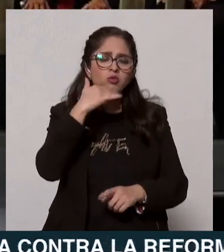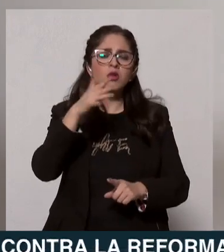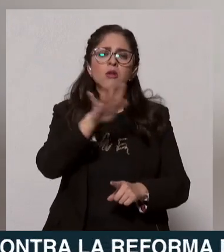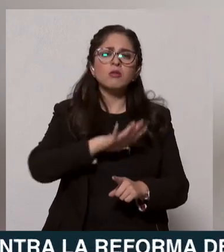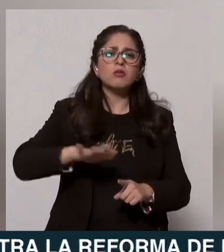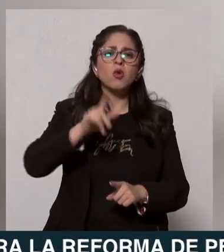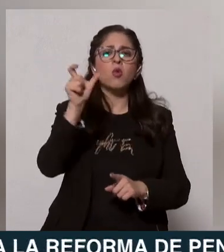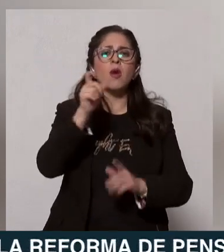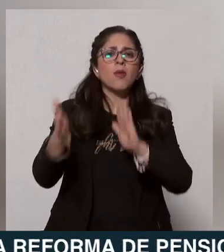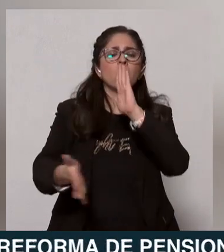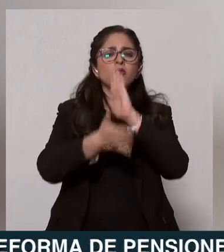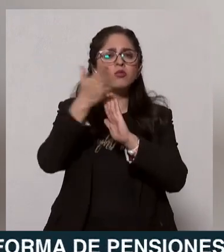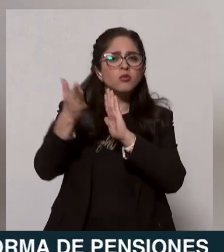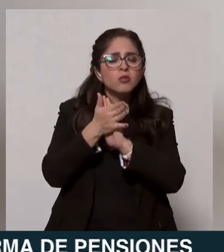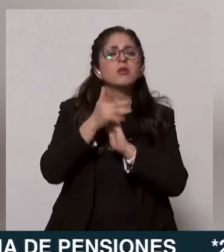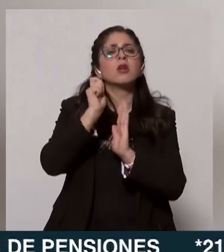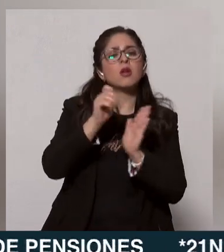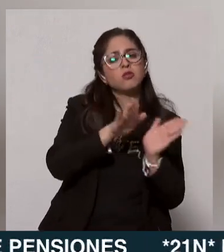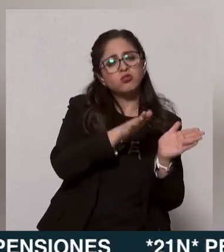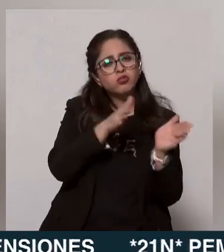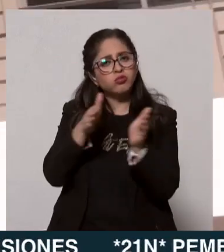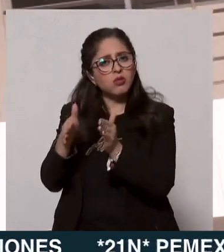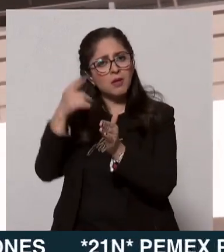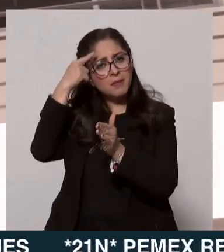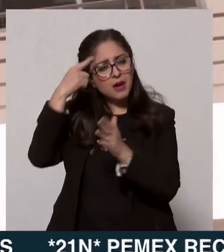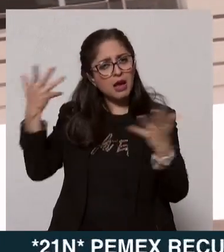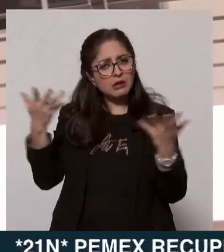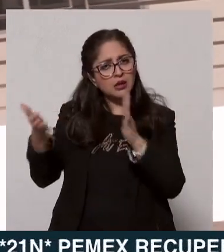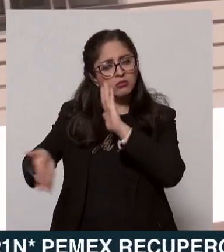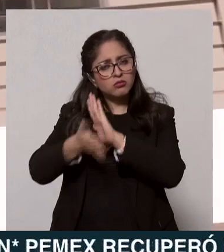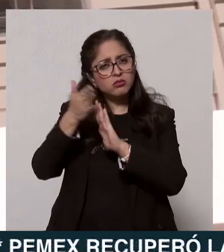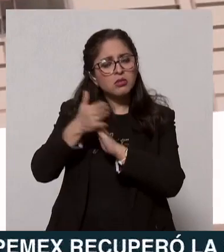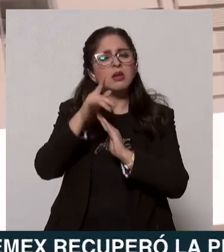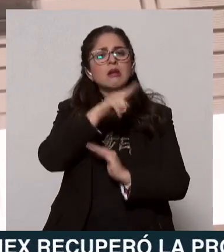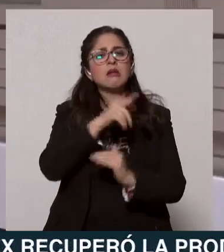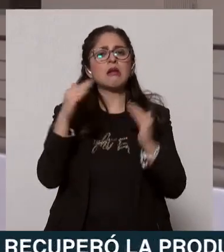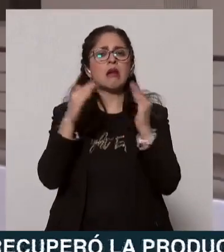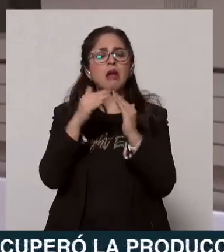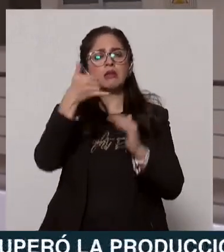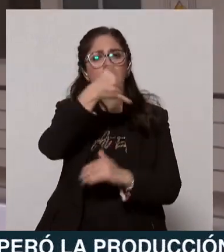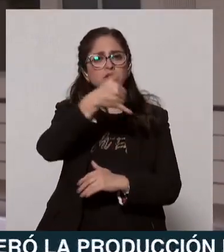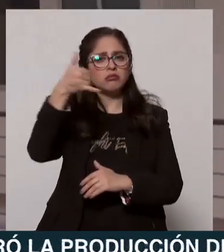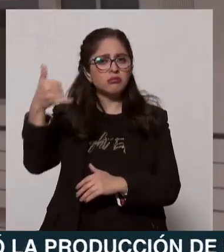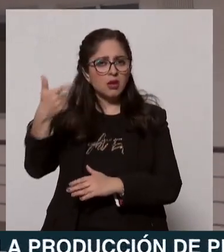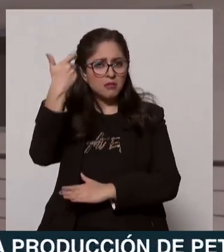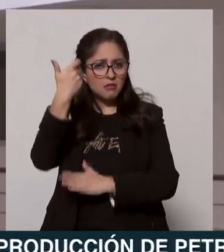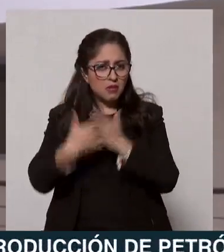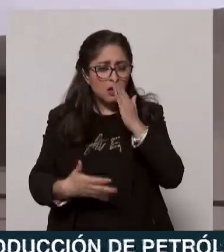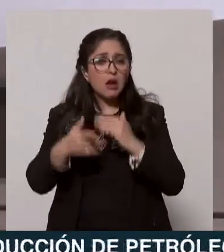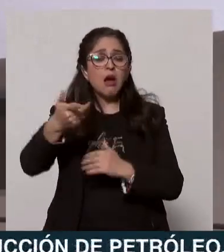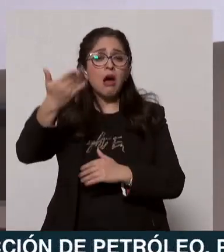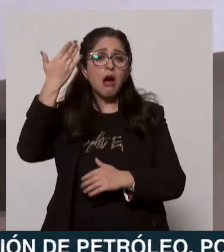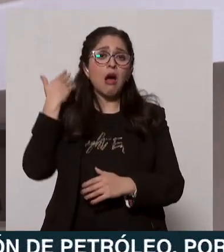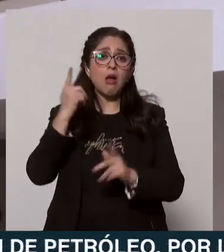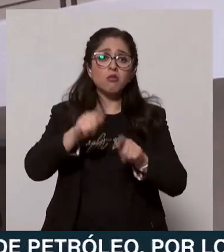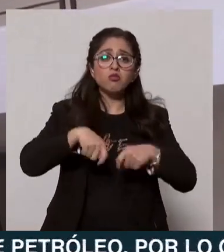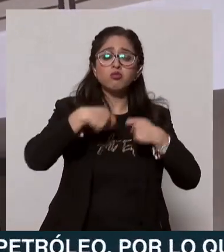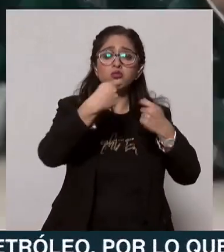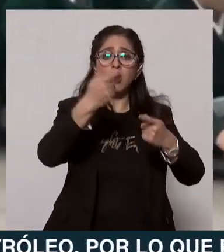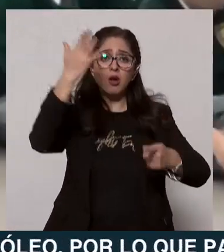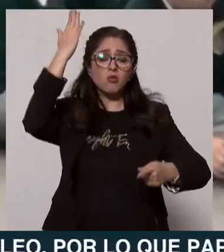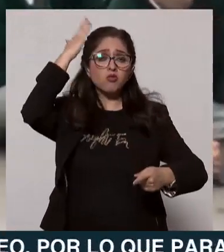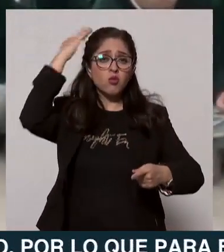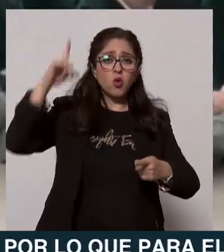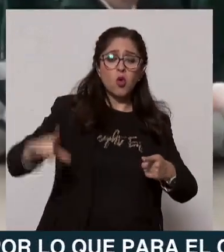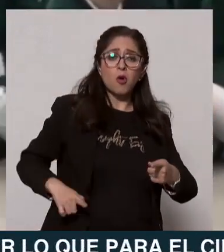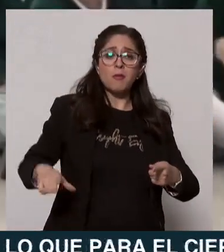inmobiliario, redirigiendo el desarrollo hacia la regeneración urbana y la vivienda incluyente. Enfatizó que se quitaron privilegios a altos funcionarios